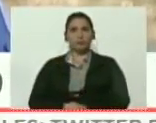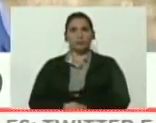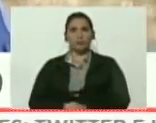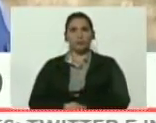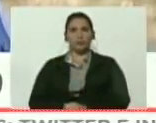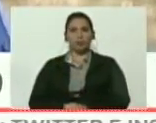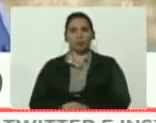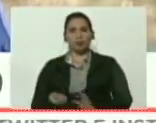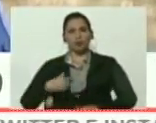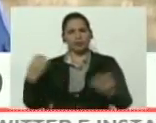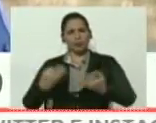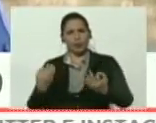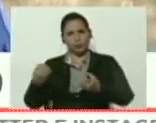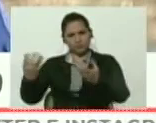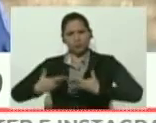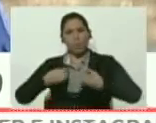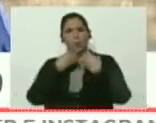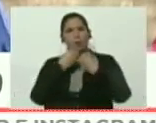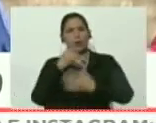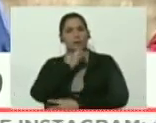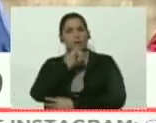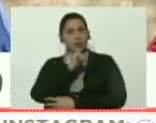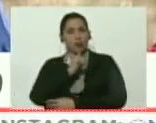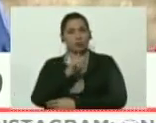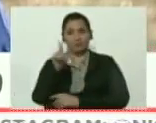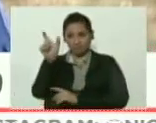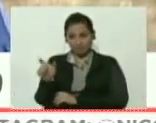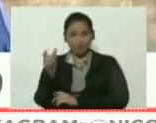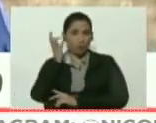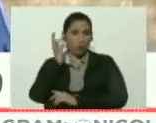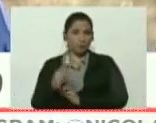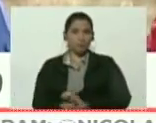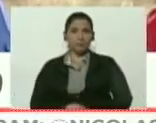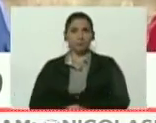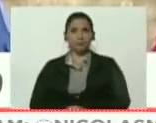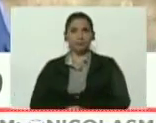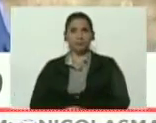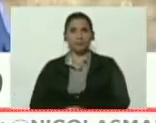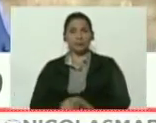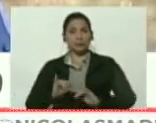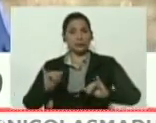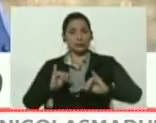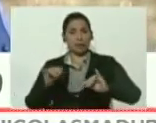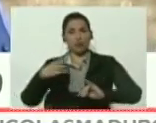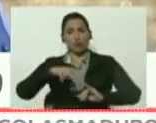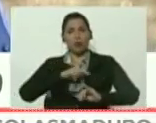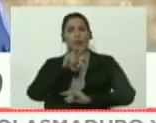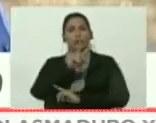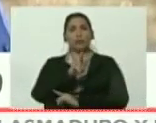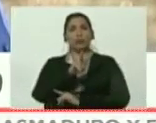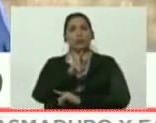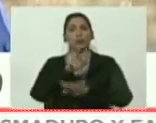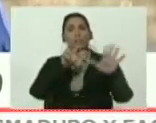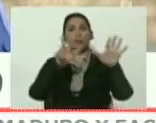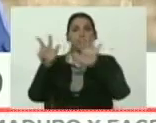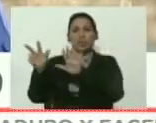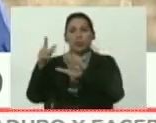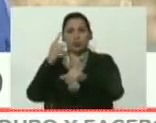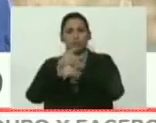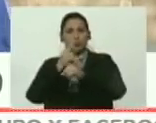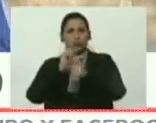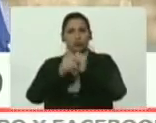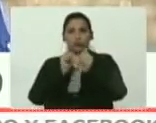que estoy seguro nos va a dar muy buenas noticias, Elvismar Rodríguez. Y allá están nuestros 288 atletas